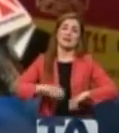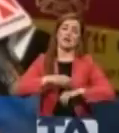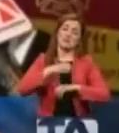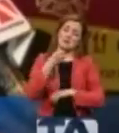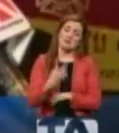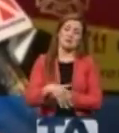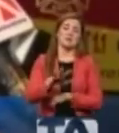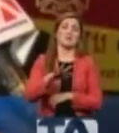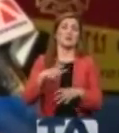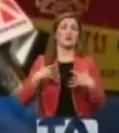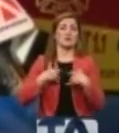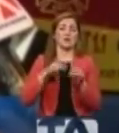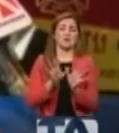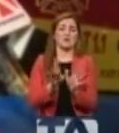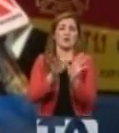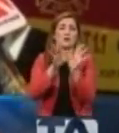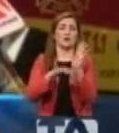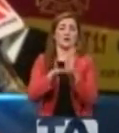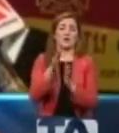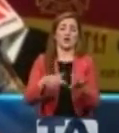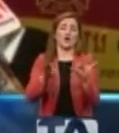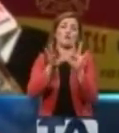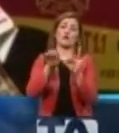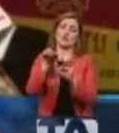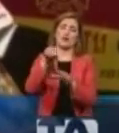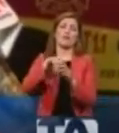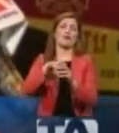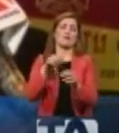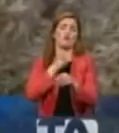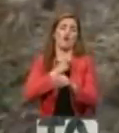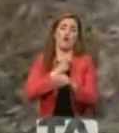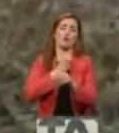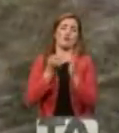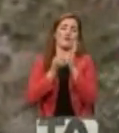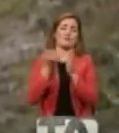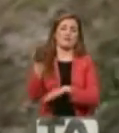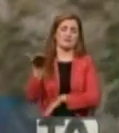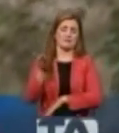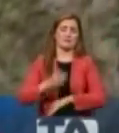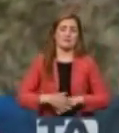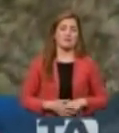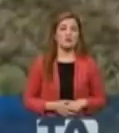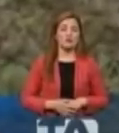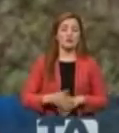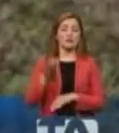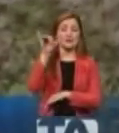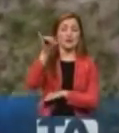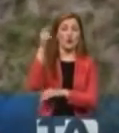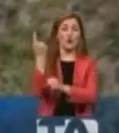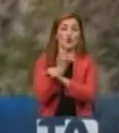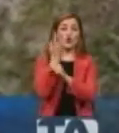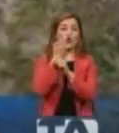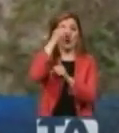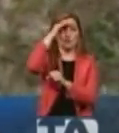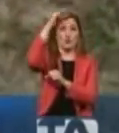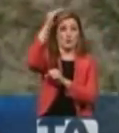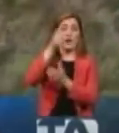perdido muchas aves emblemáticas que pertenecen a esta zona de Girón. Desde el sábado un helicóptero de la policía